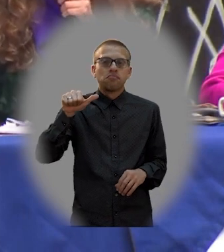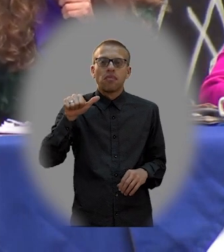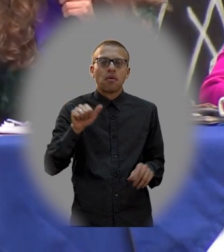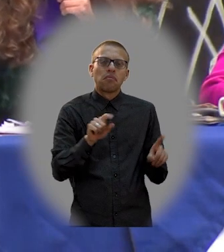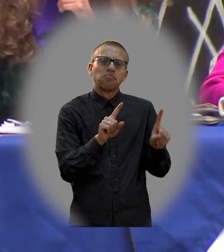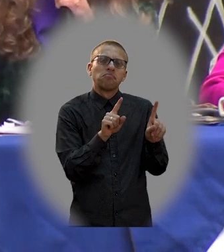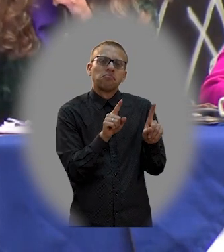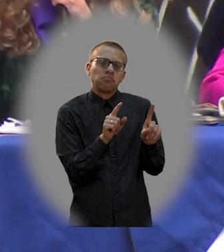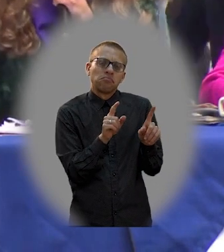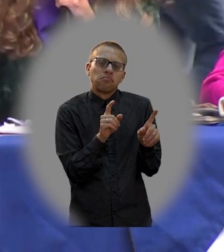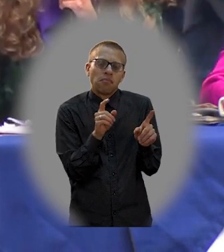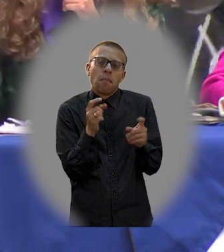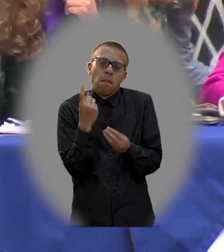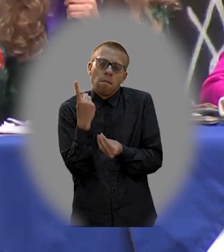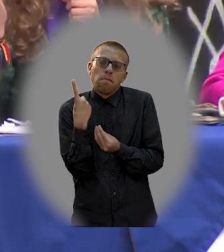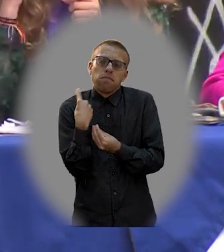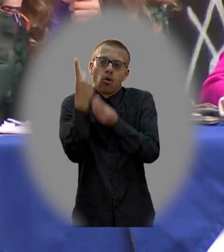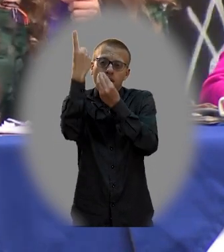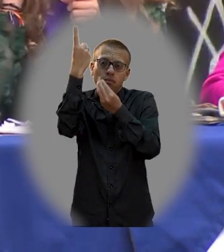sexogenéricas, ¿sí?